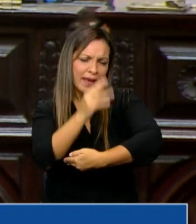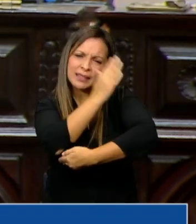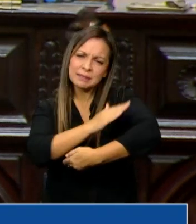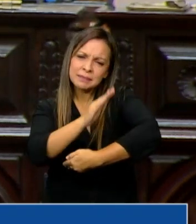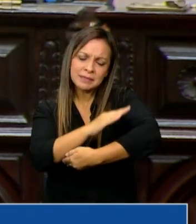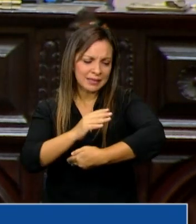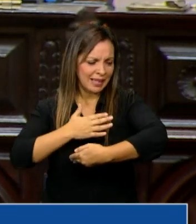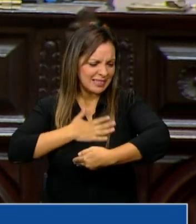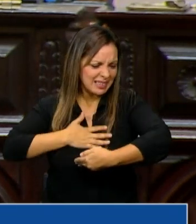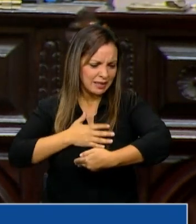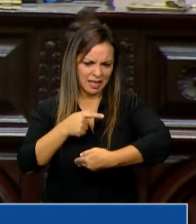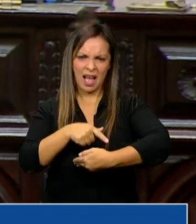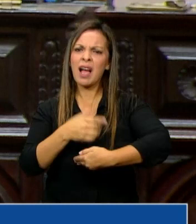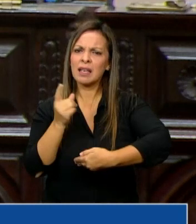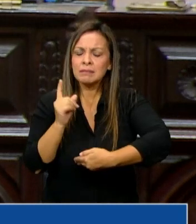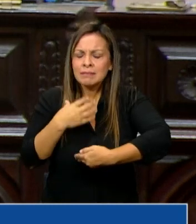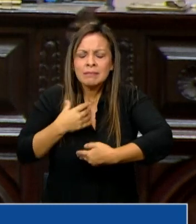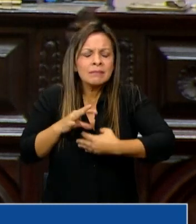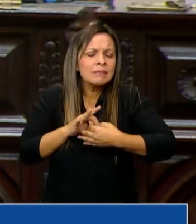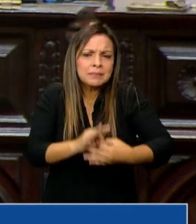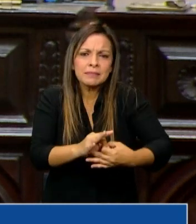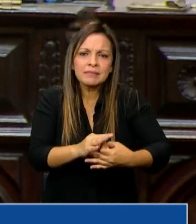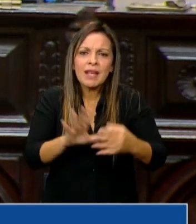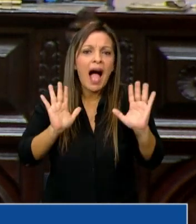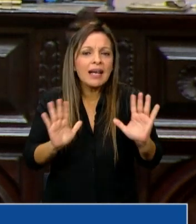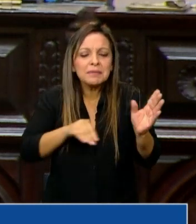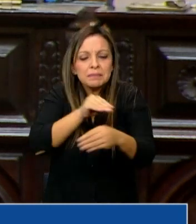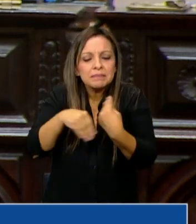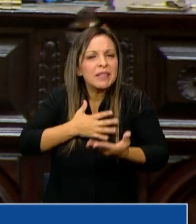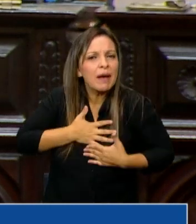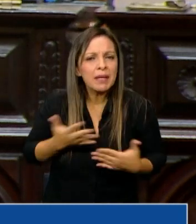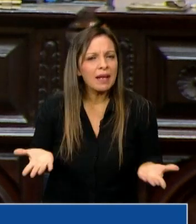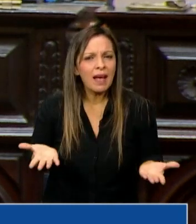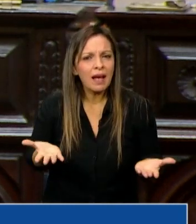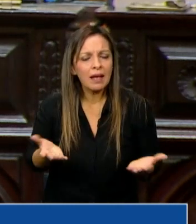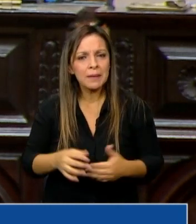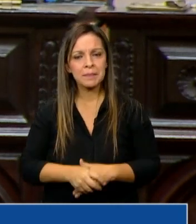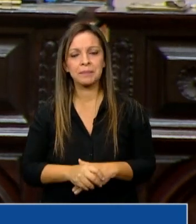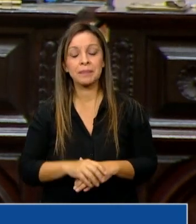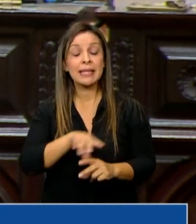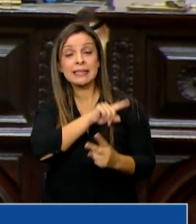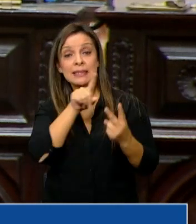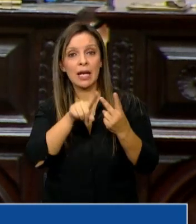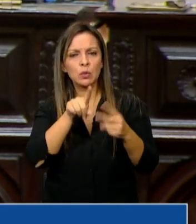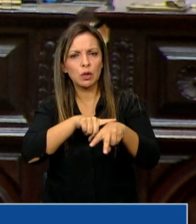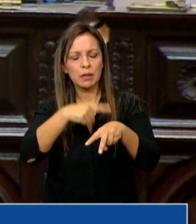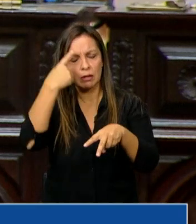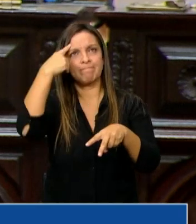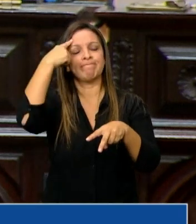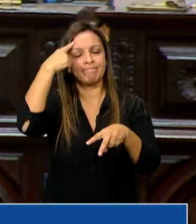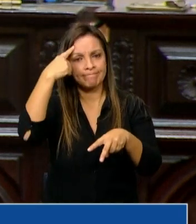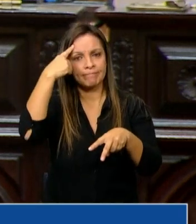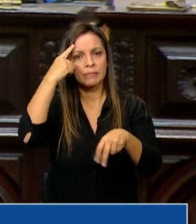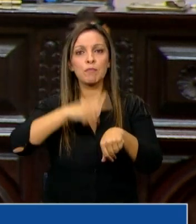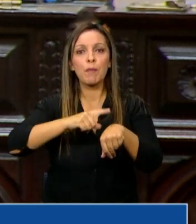lo que siempre soñé, alcanza a decir. Es nuestra familia. El segundo clic se da por la noche, cuando